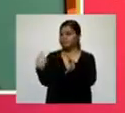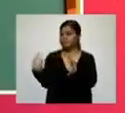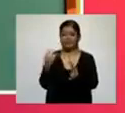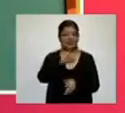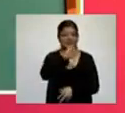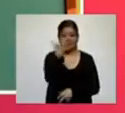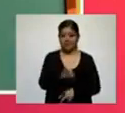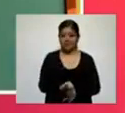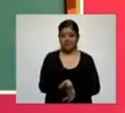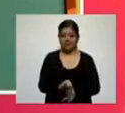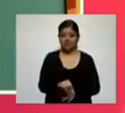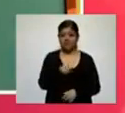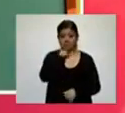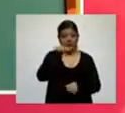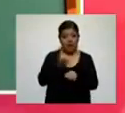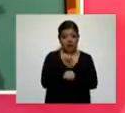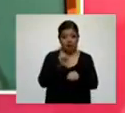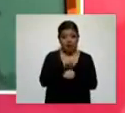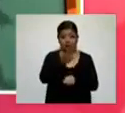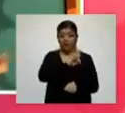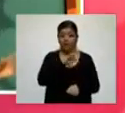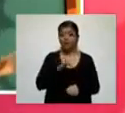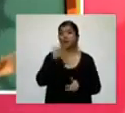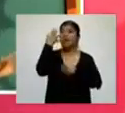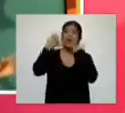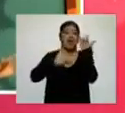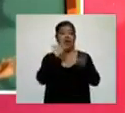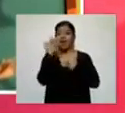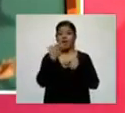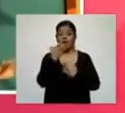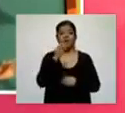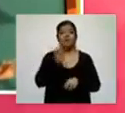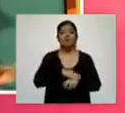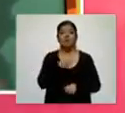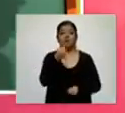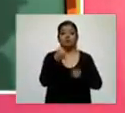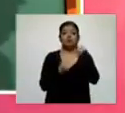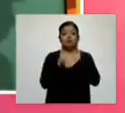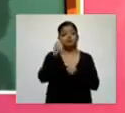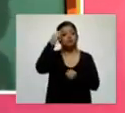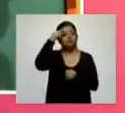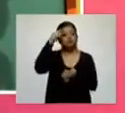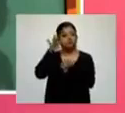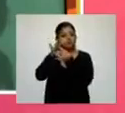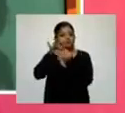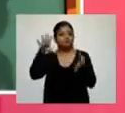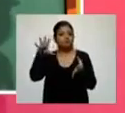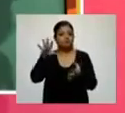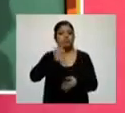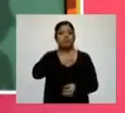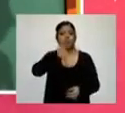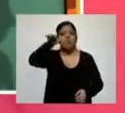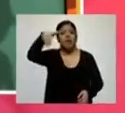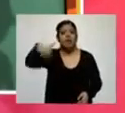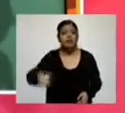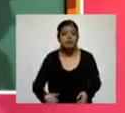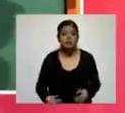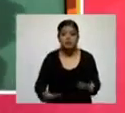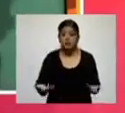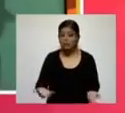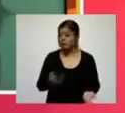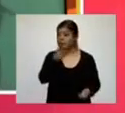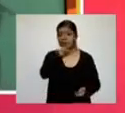los coches no debemos alborotar, ya que podemos distraer al conductor y provocar un accidente. Y